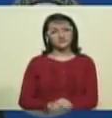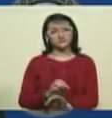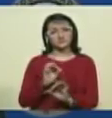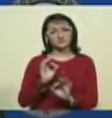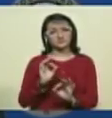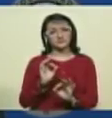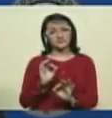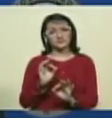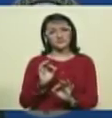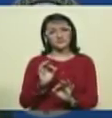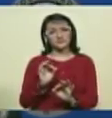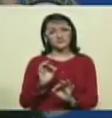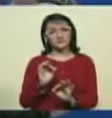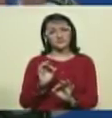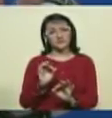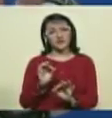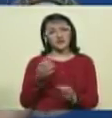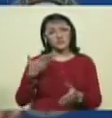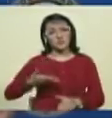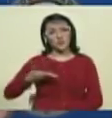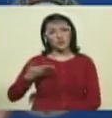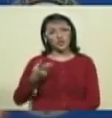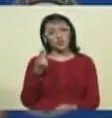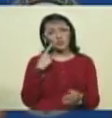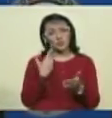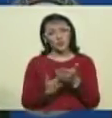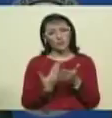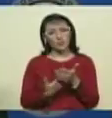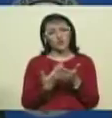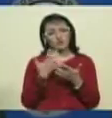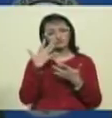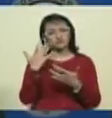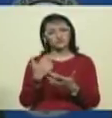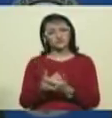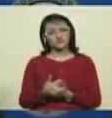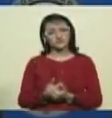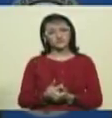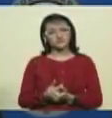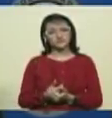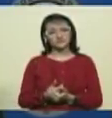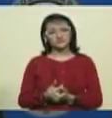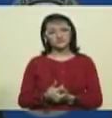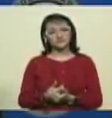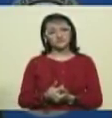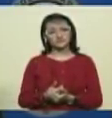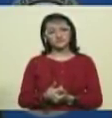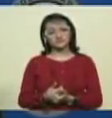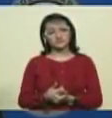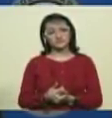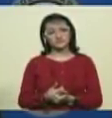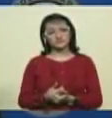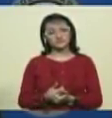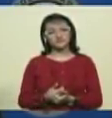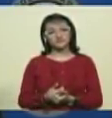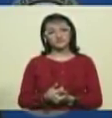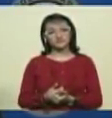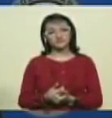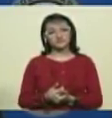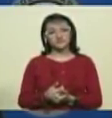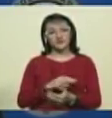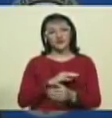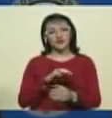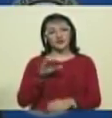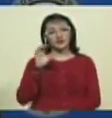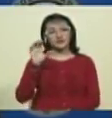gente importante. Y dos propuestas totalmente disímiles, la nuestra, la socialista, la de un Estado